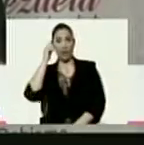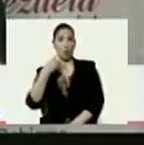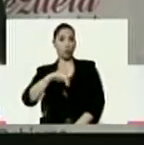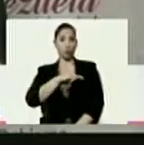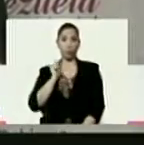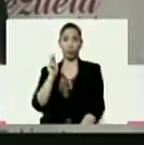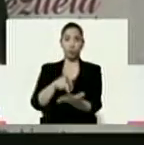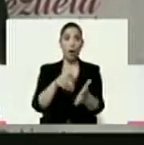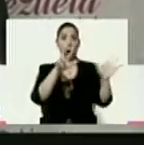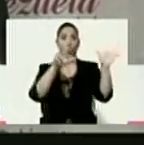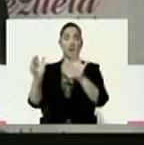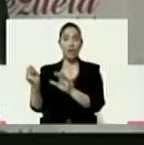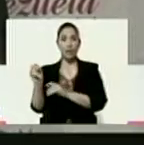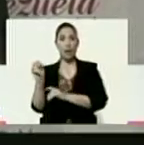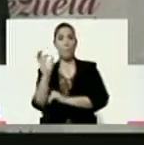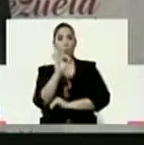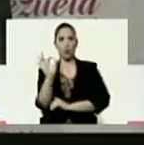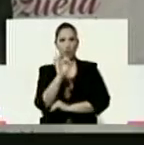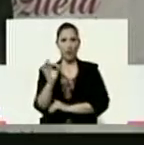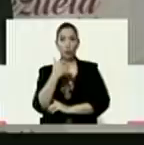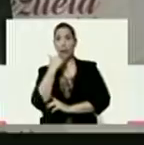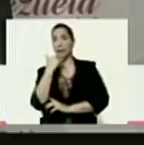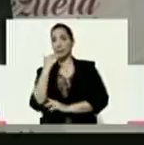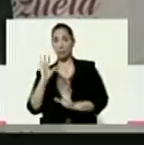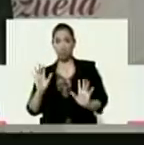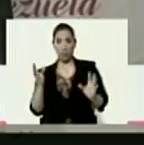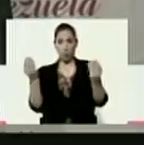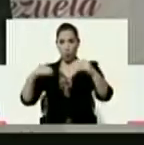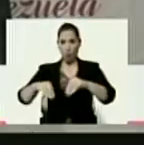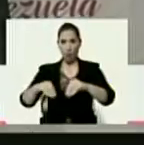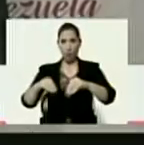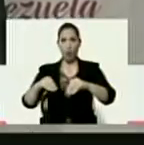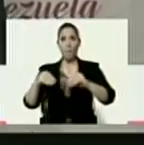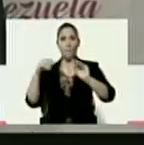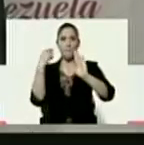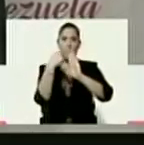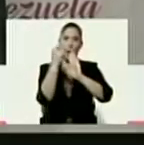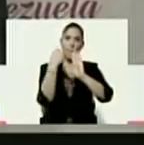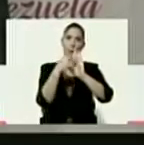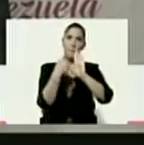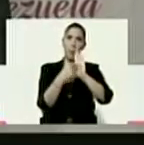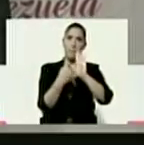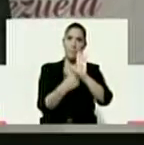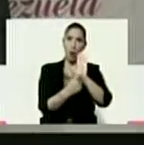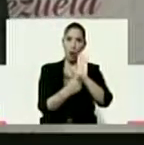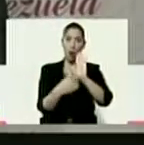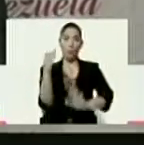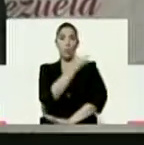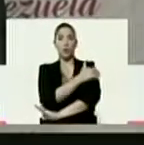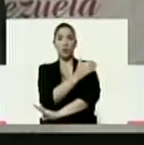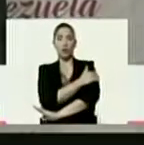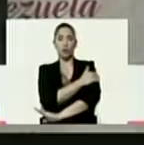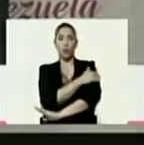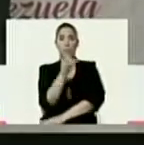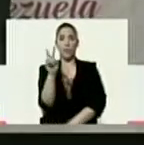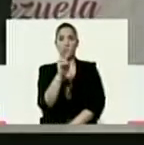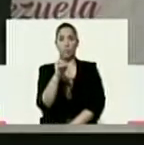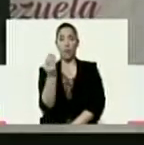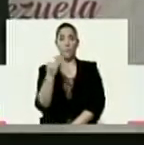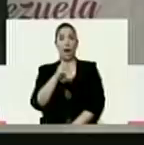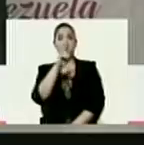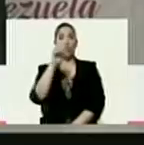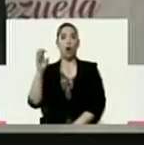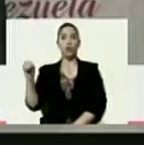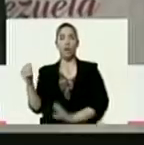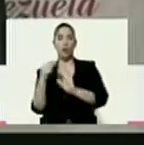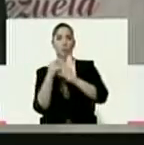un 80% de acuerdo en los puntos que trajo la oposición venezolana, más de 200 puntos, habíamos llegado a un